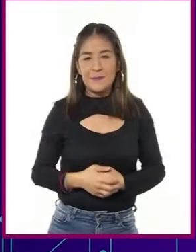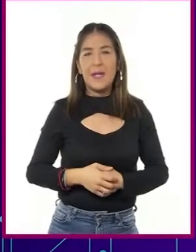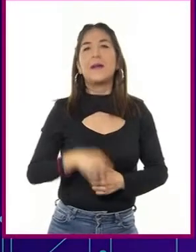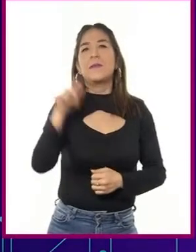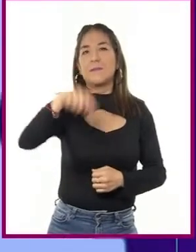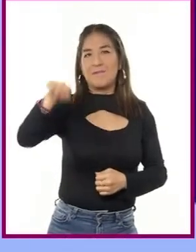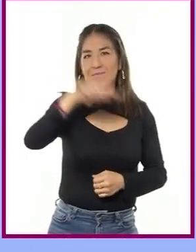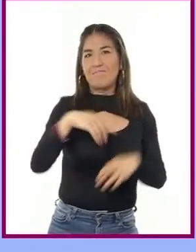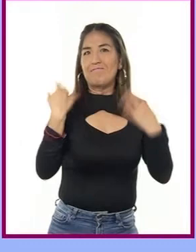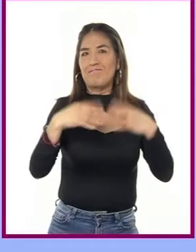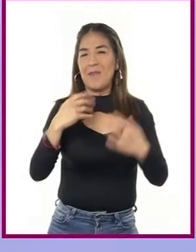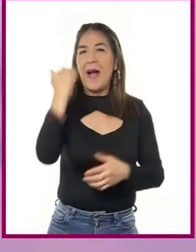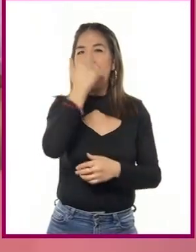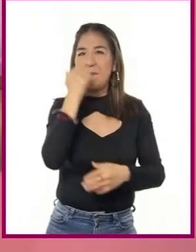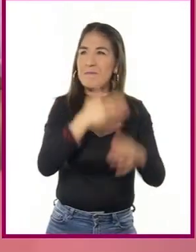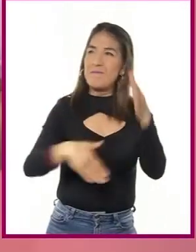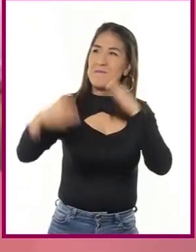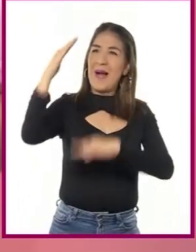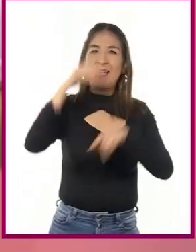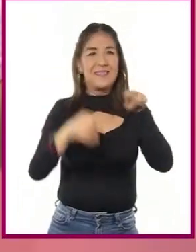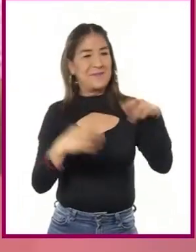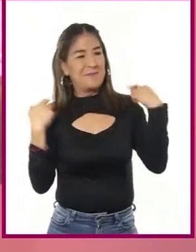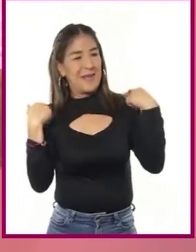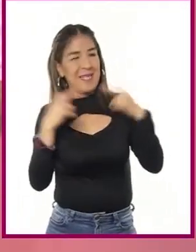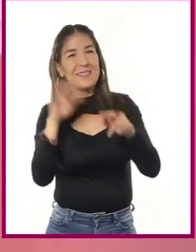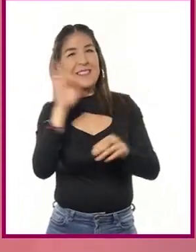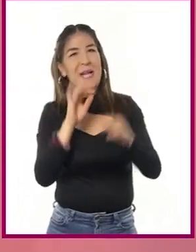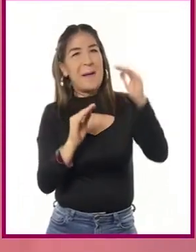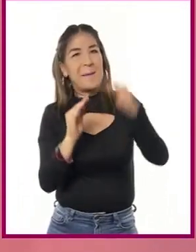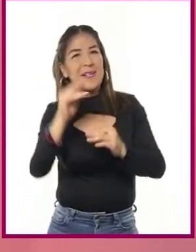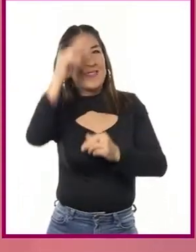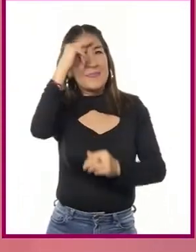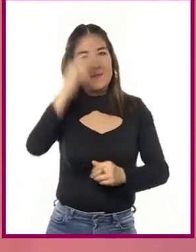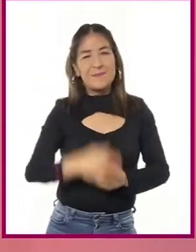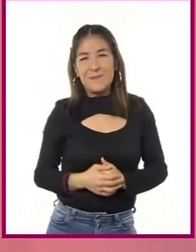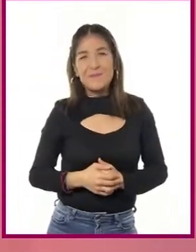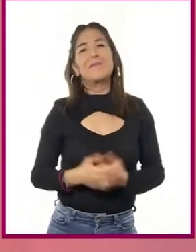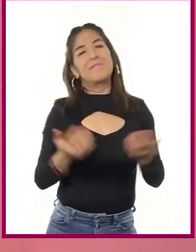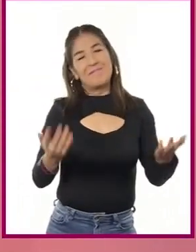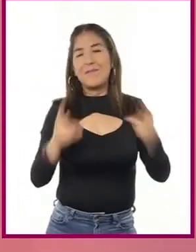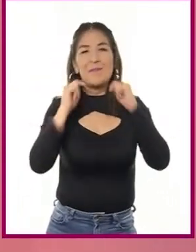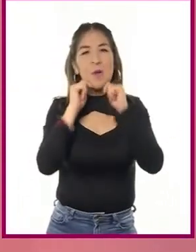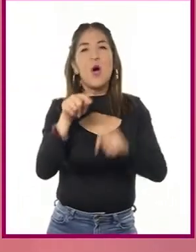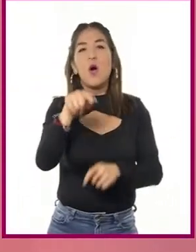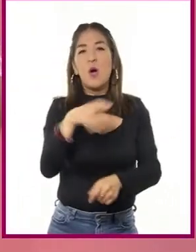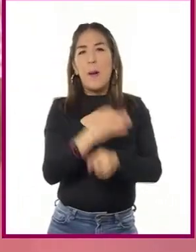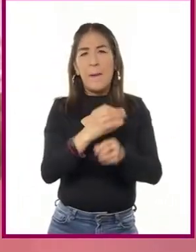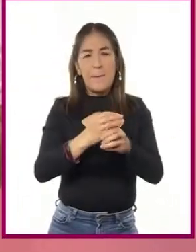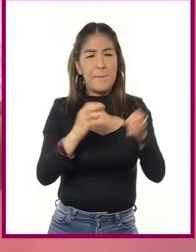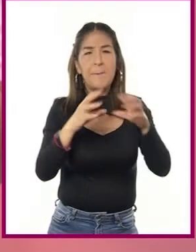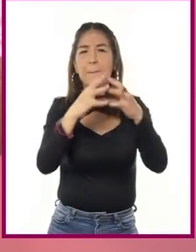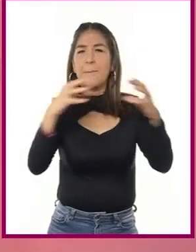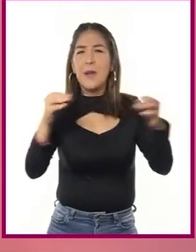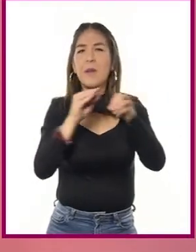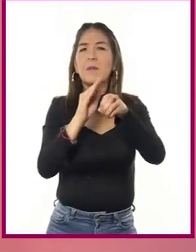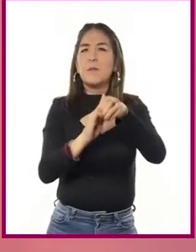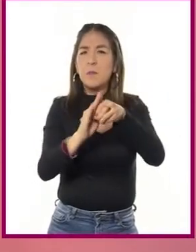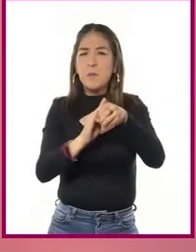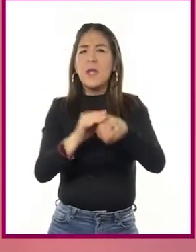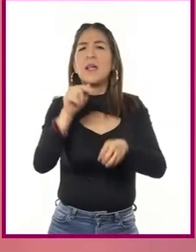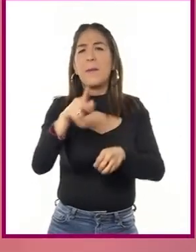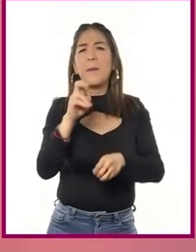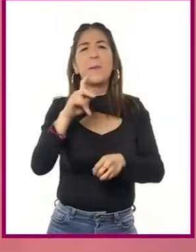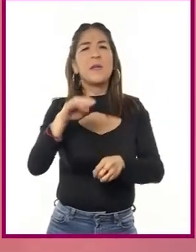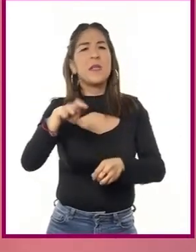alumno supera al maestro. Déjame destacar que en tu primera receta, el pepino aporta vitaminas y